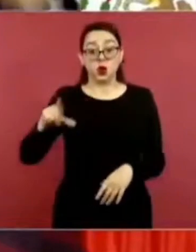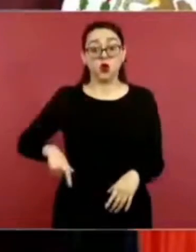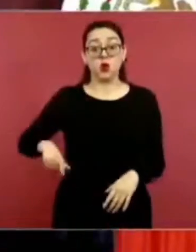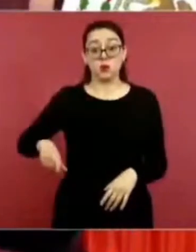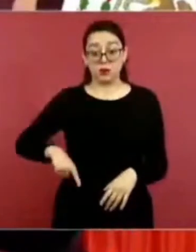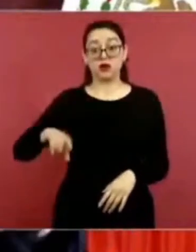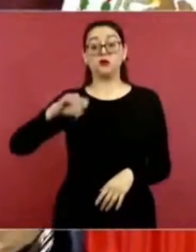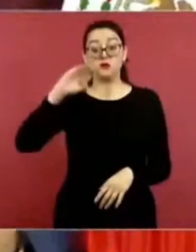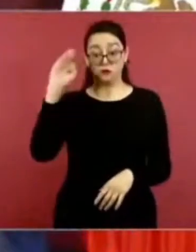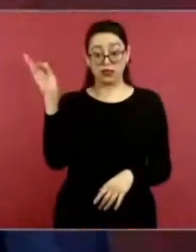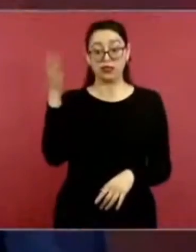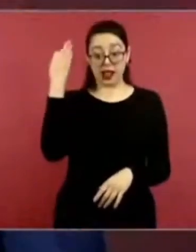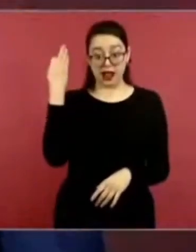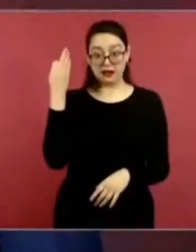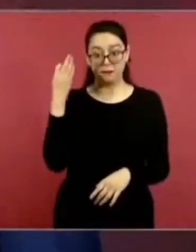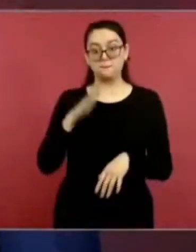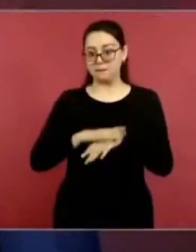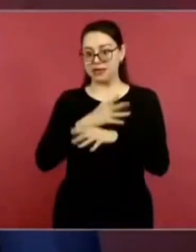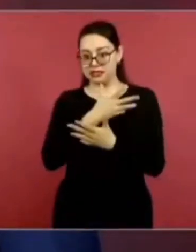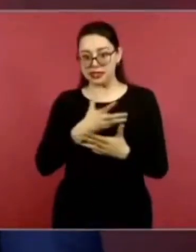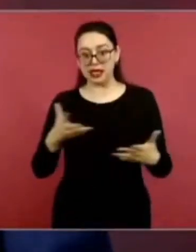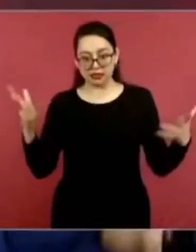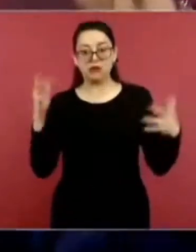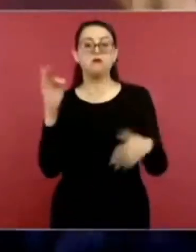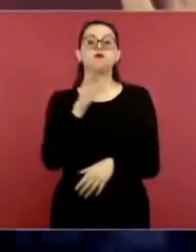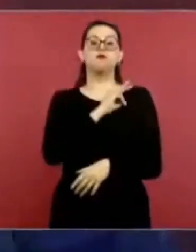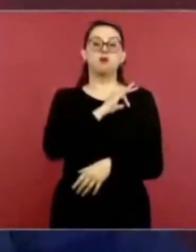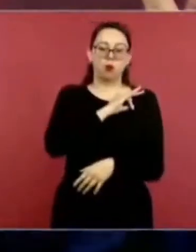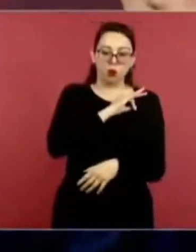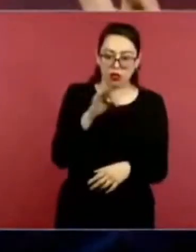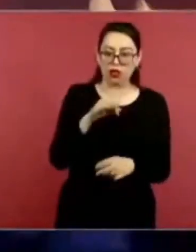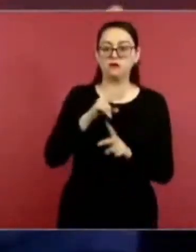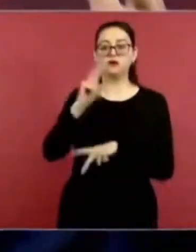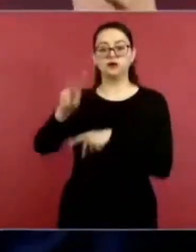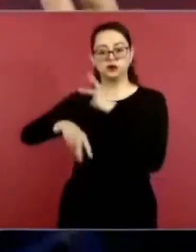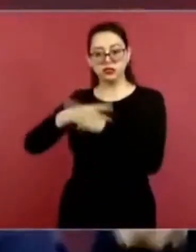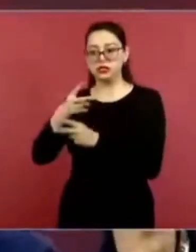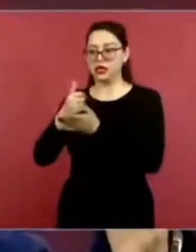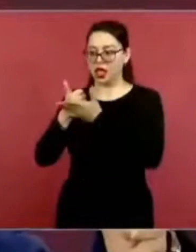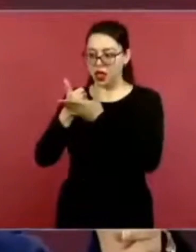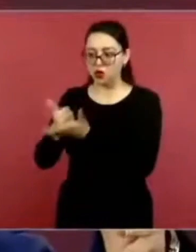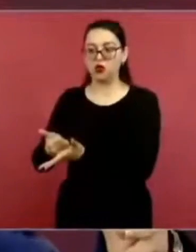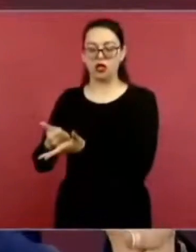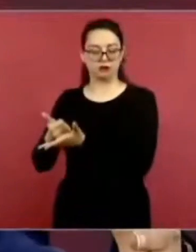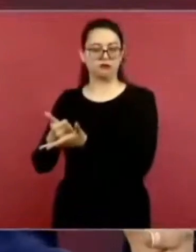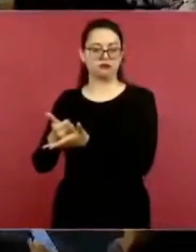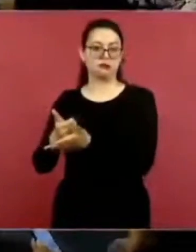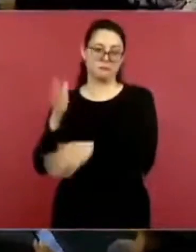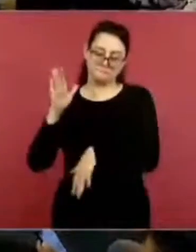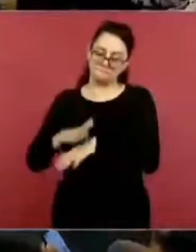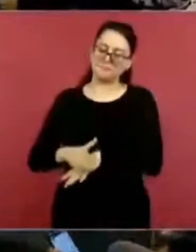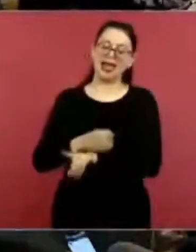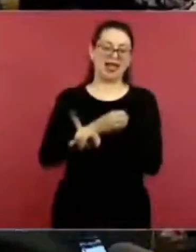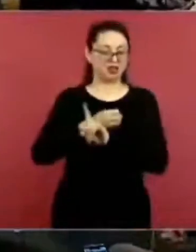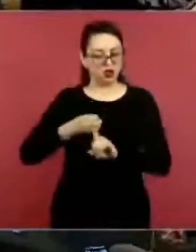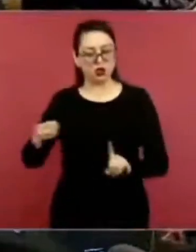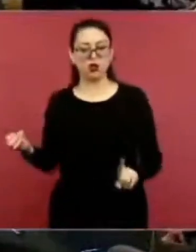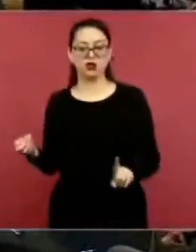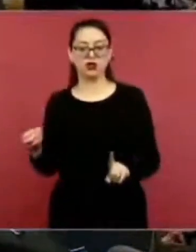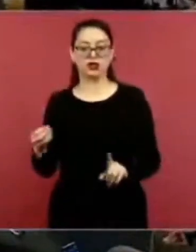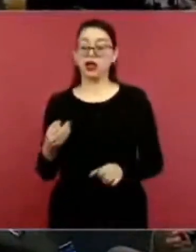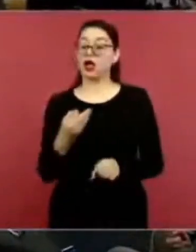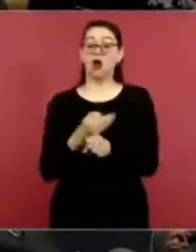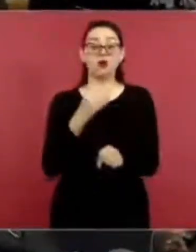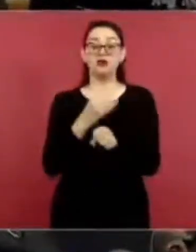tenemos más posibilidades de ayudar. Y quienes están mejor organizados para